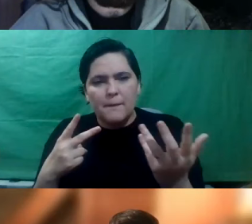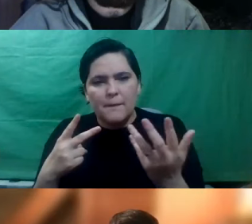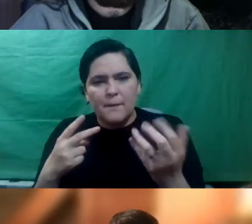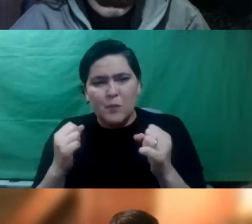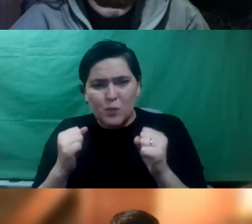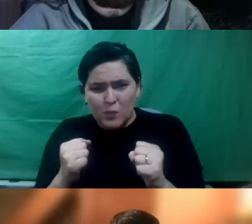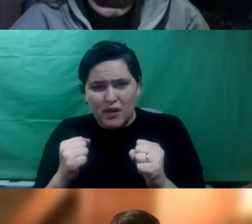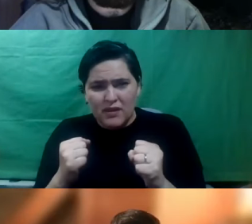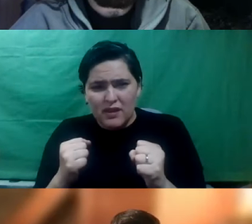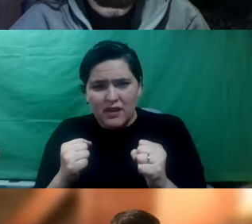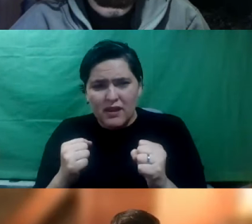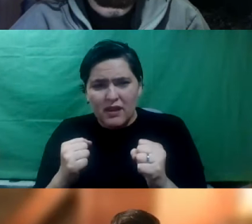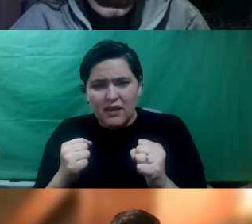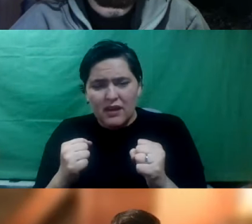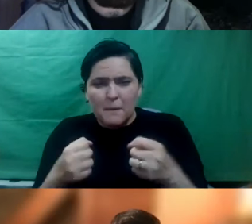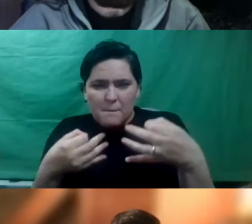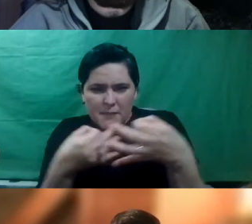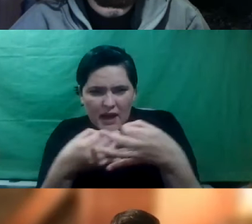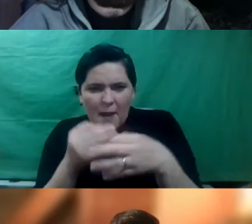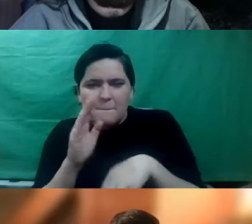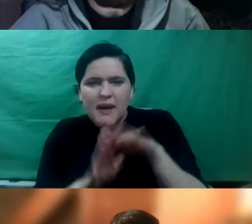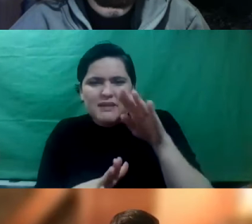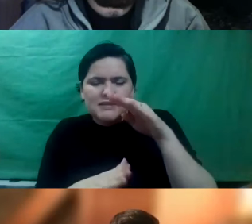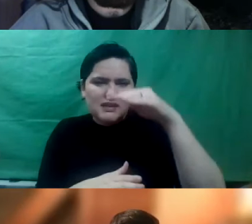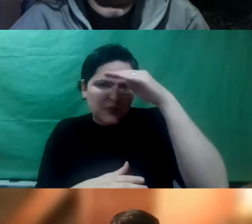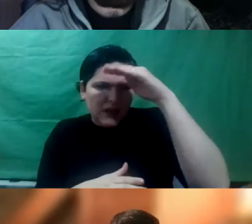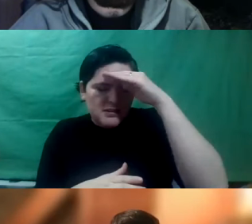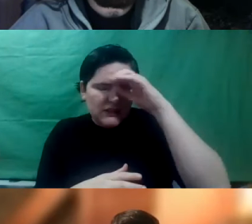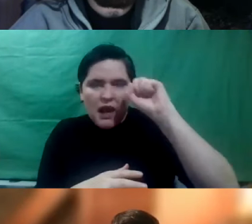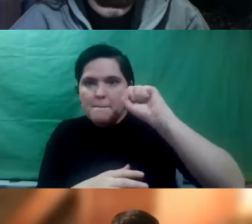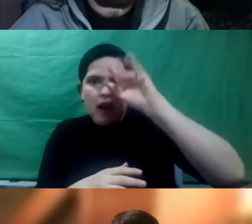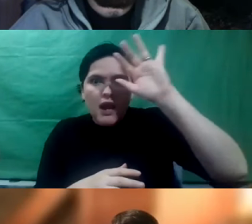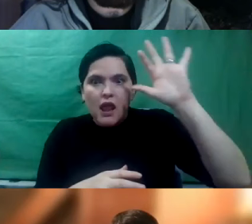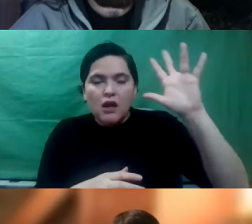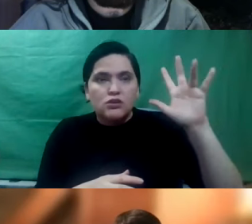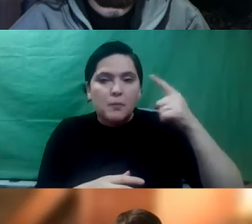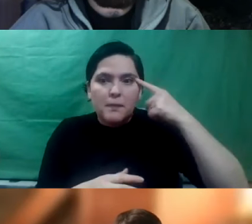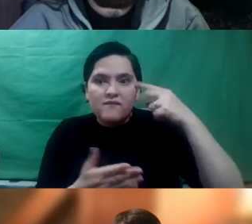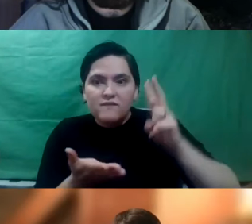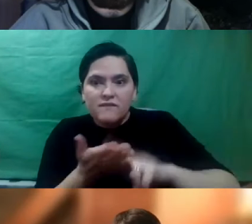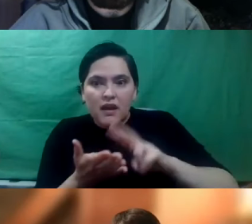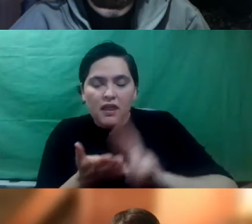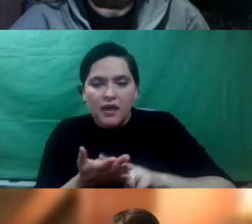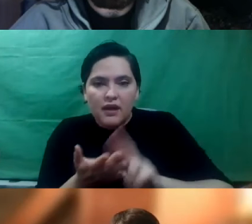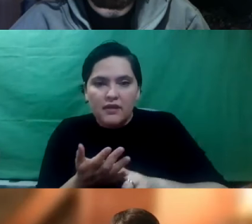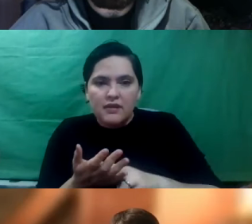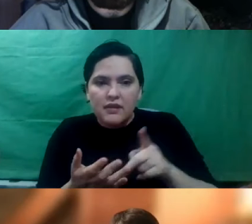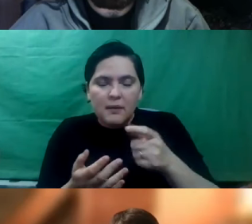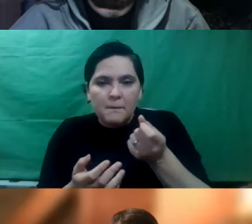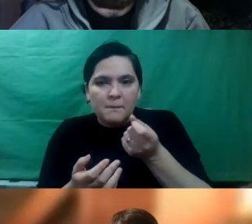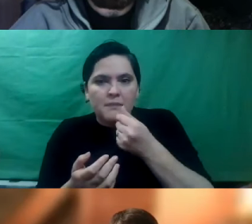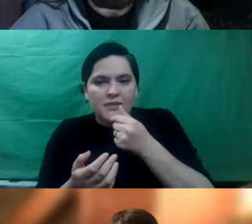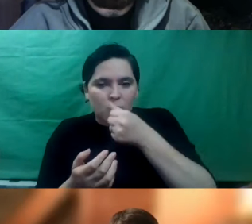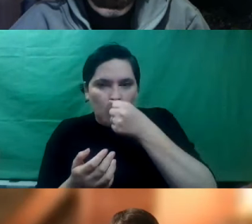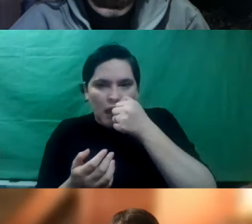dar un poco más de detalles de esta experiencia como de imaginación vívida que tenían los sujetos cuando consumían psicodélico, cosas de